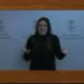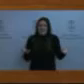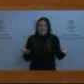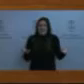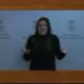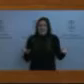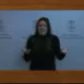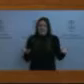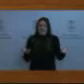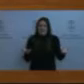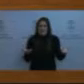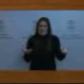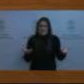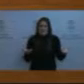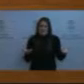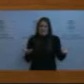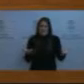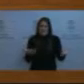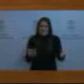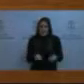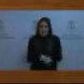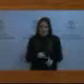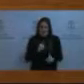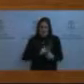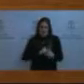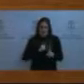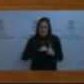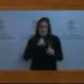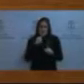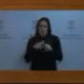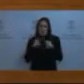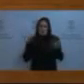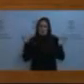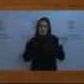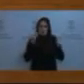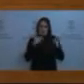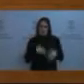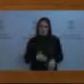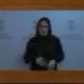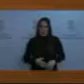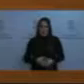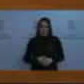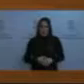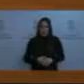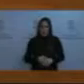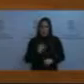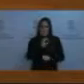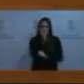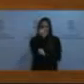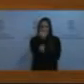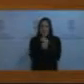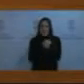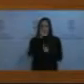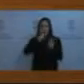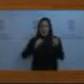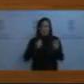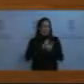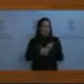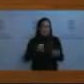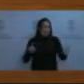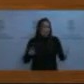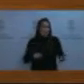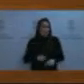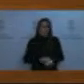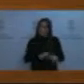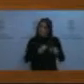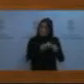falta de categoría política y qué falta de empatía con la gente, por favor. Un partido